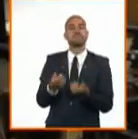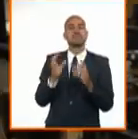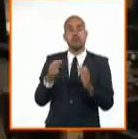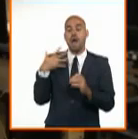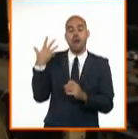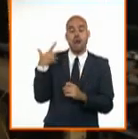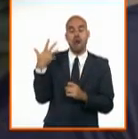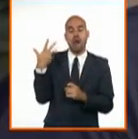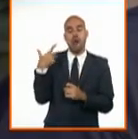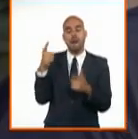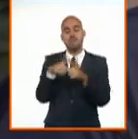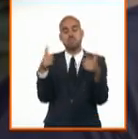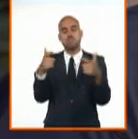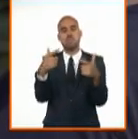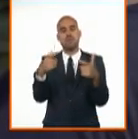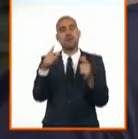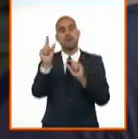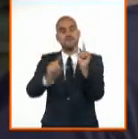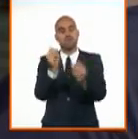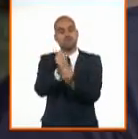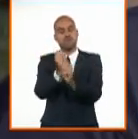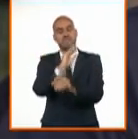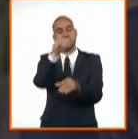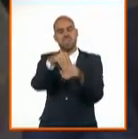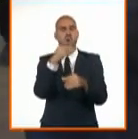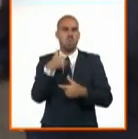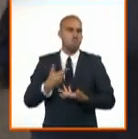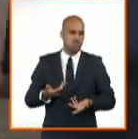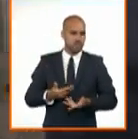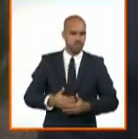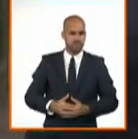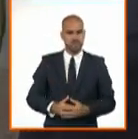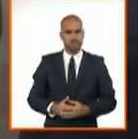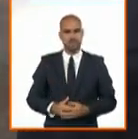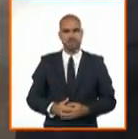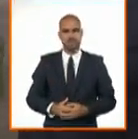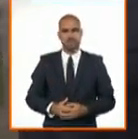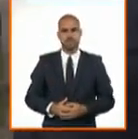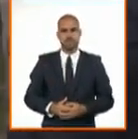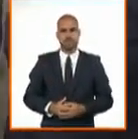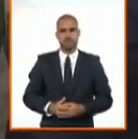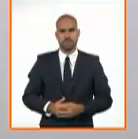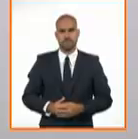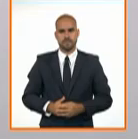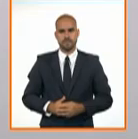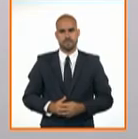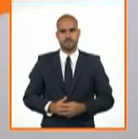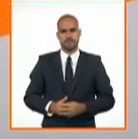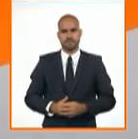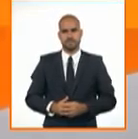preocupaciones que afectan al colectivo laboral leticia gonzález pando sistema informativo de la televisión cubana